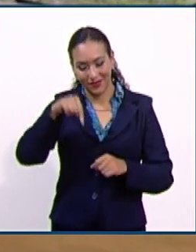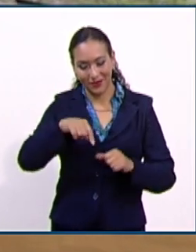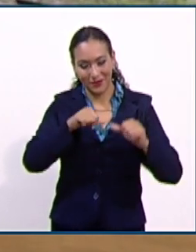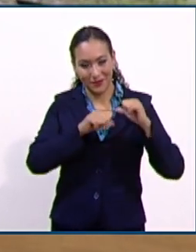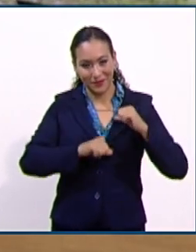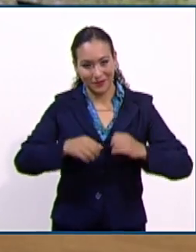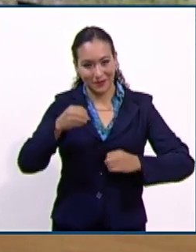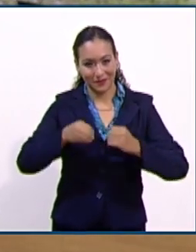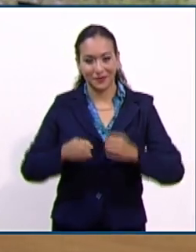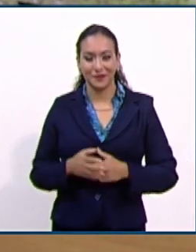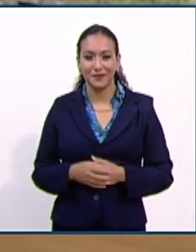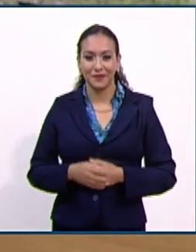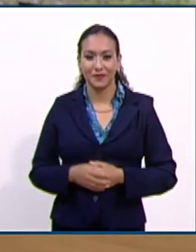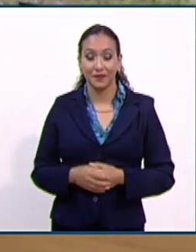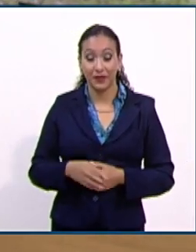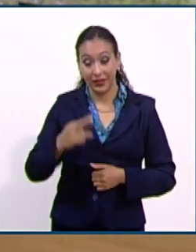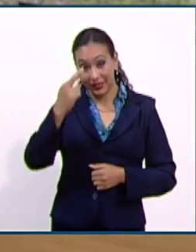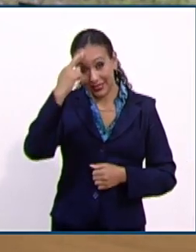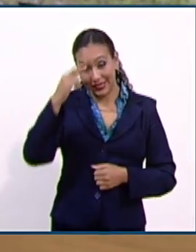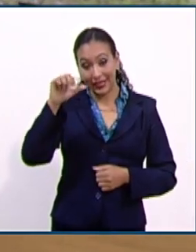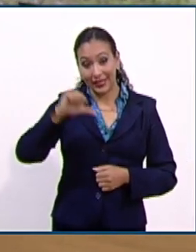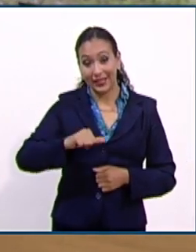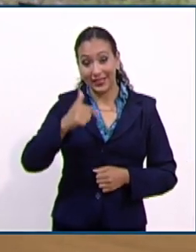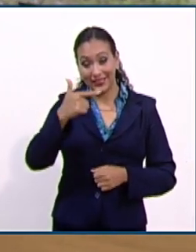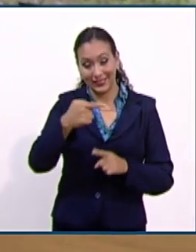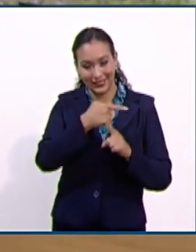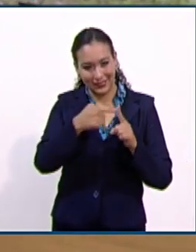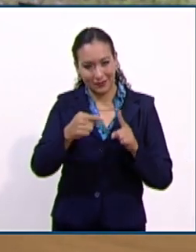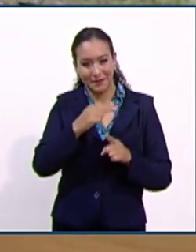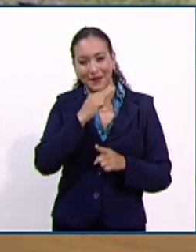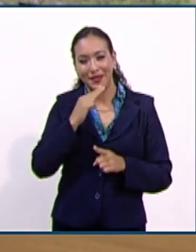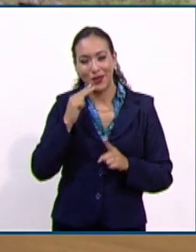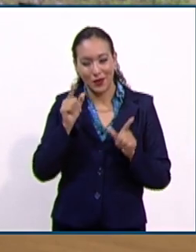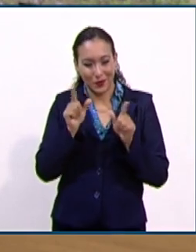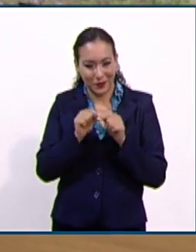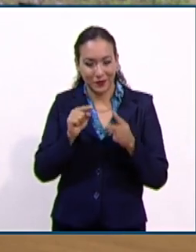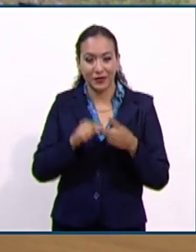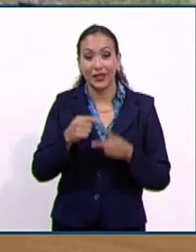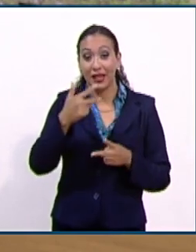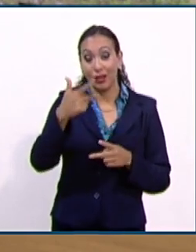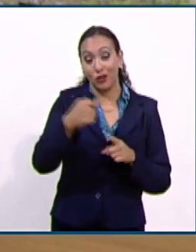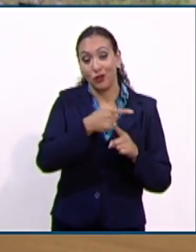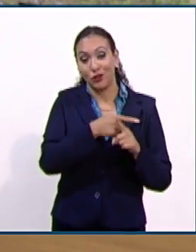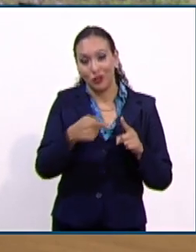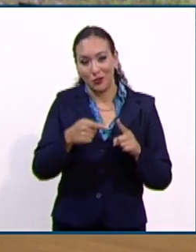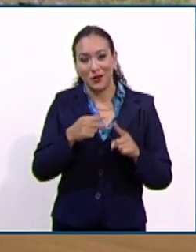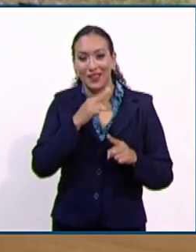Judicial de la Federación. Siga a las 19:30 horas nuestro avance informativo y a las 20:30 el